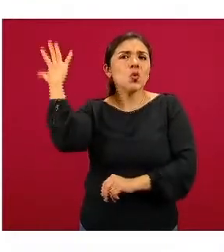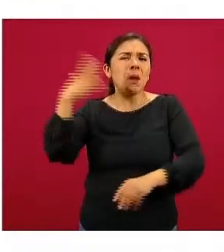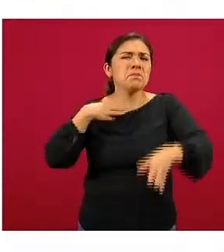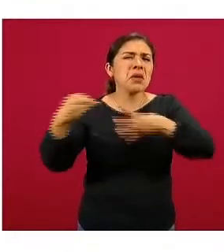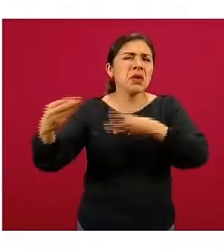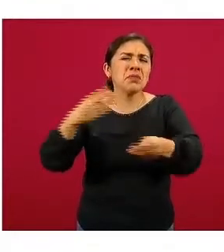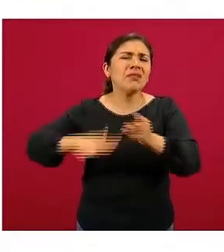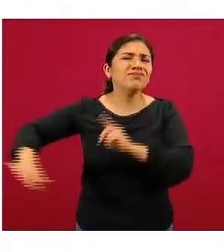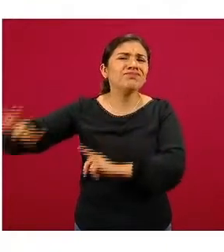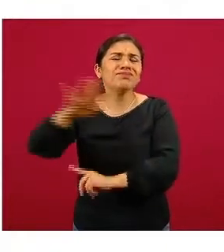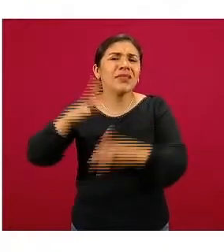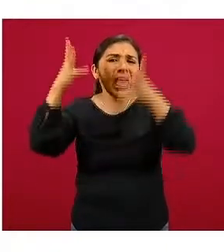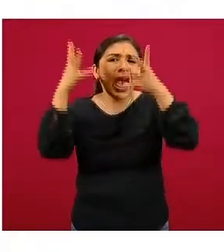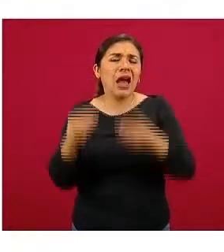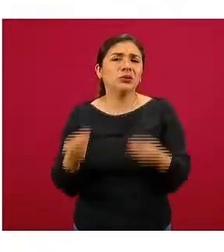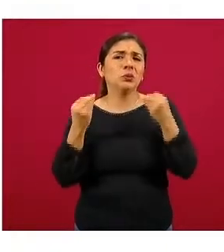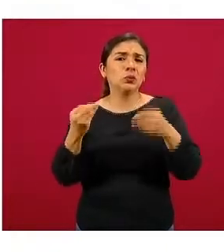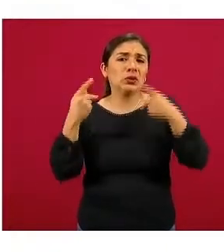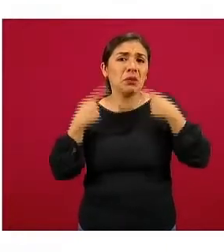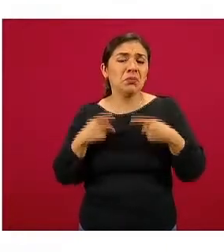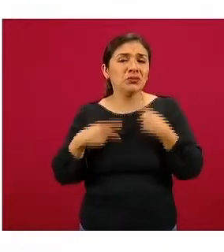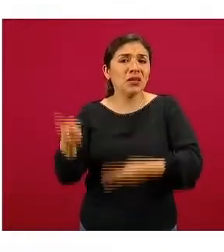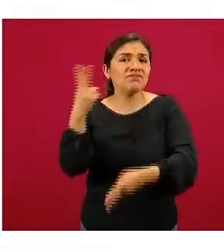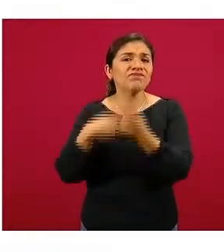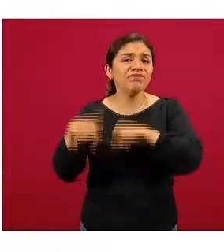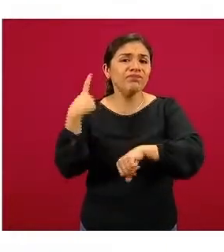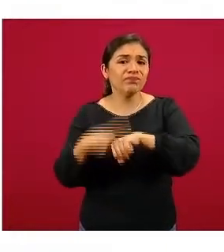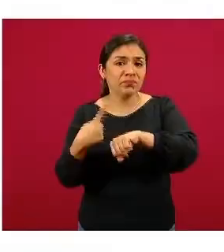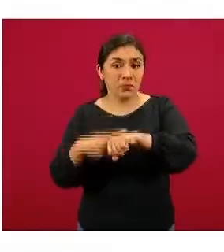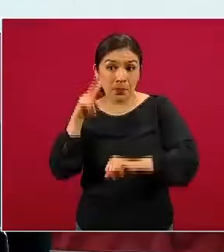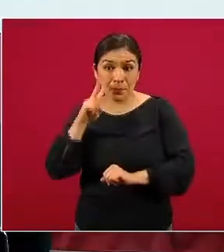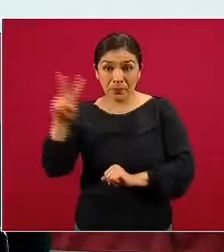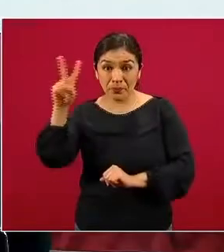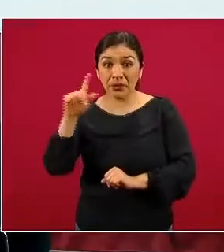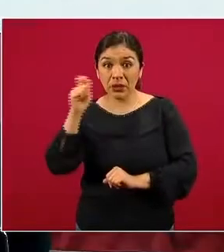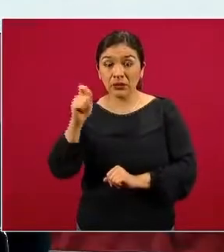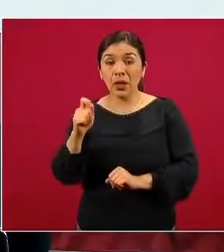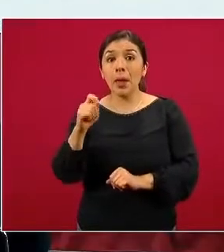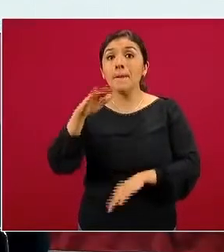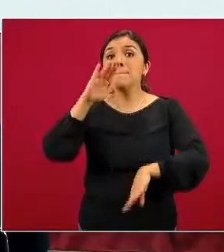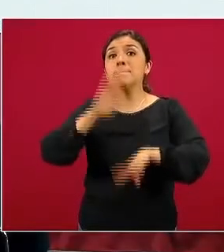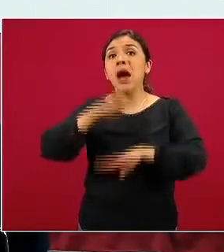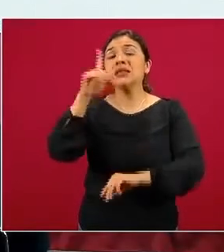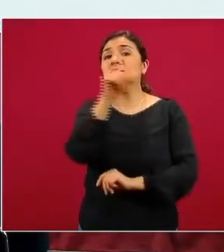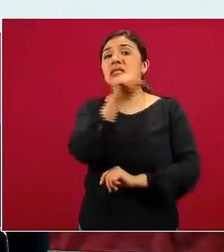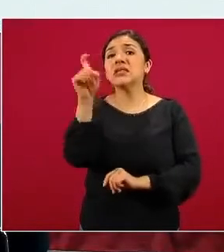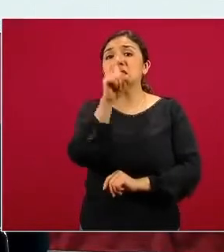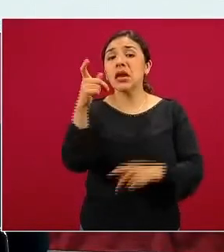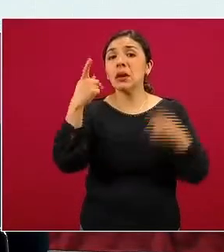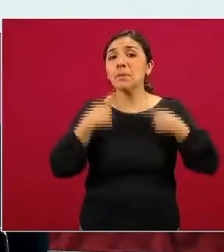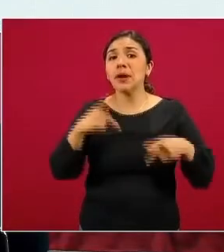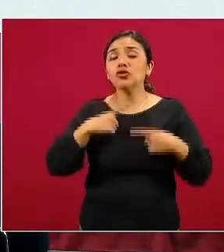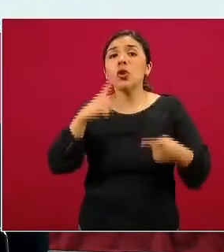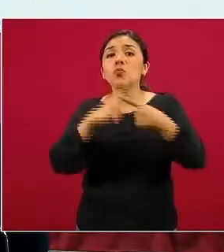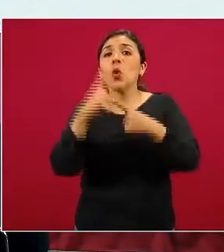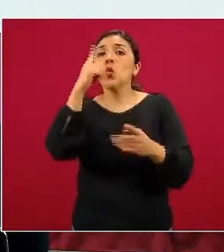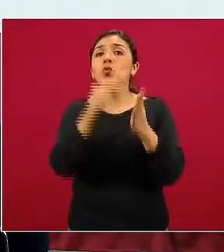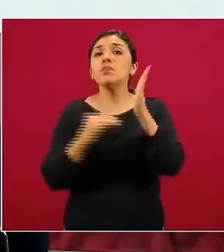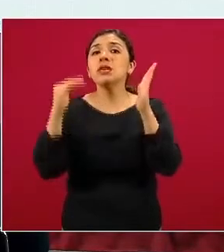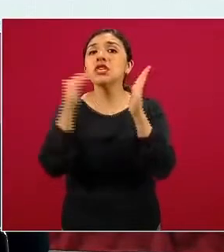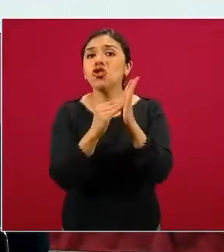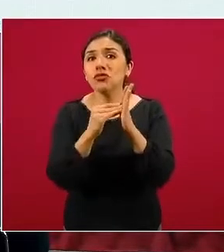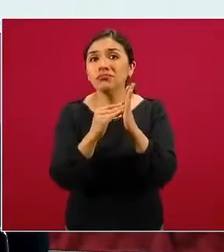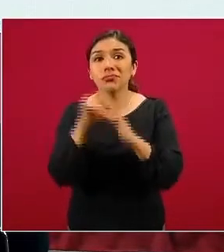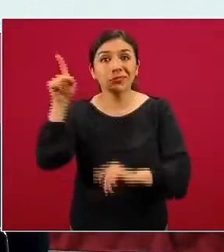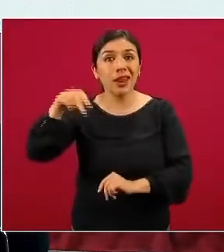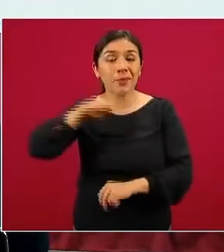de transmisión y de generación de casos, y miren la escala, arriba de 100 casos por millón para efectos